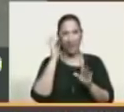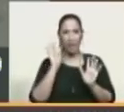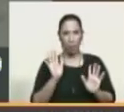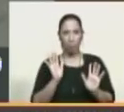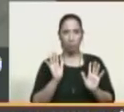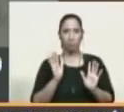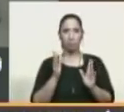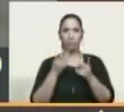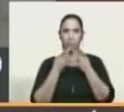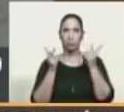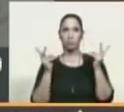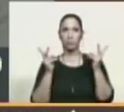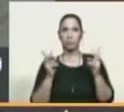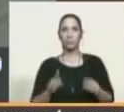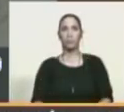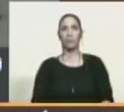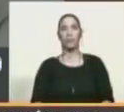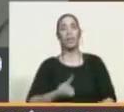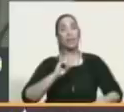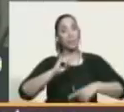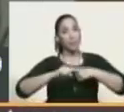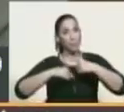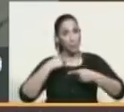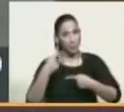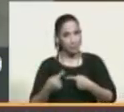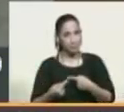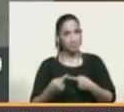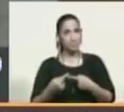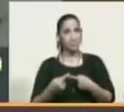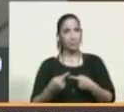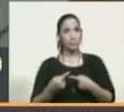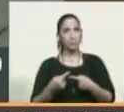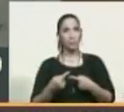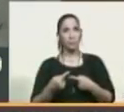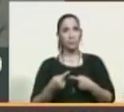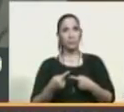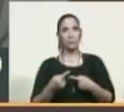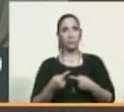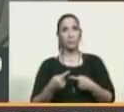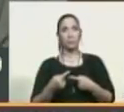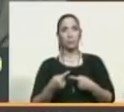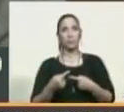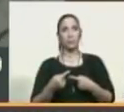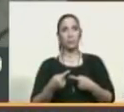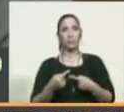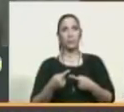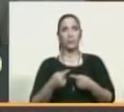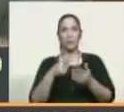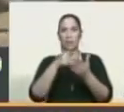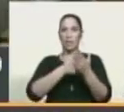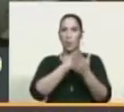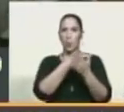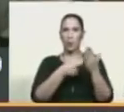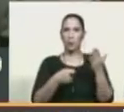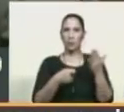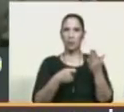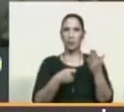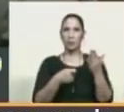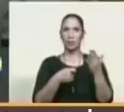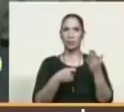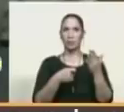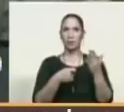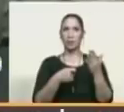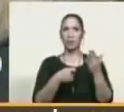premisa. Luego, sobre el carácter derogatorio, deroga los